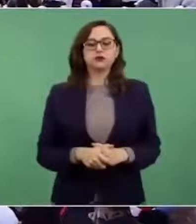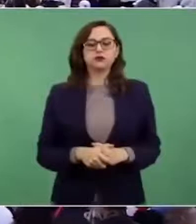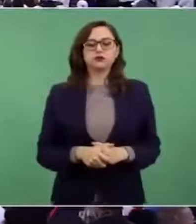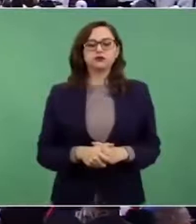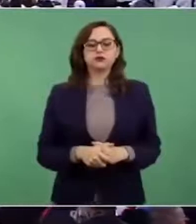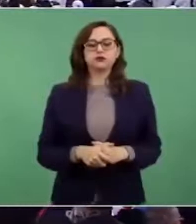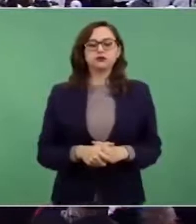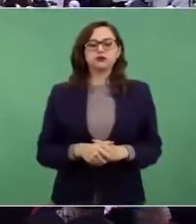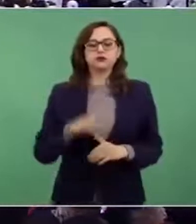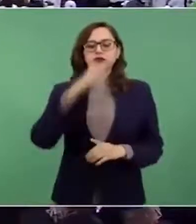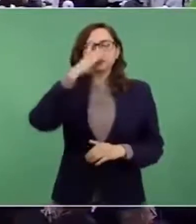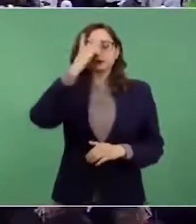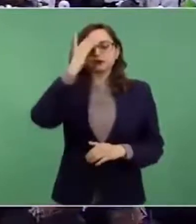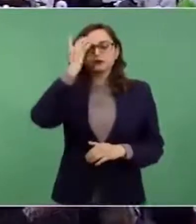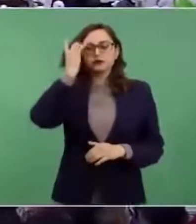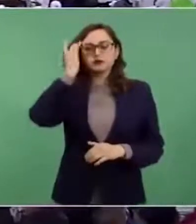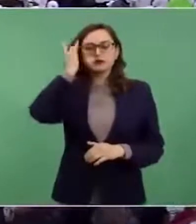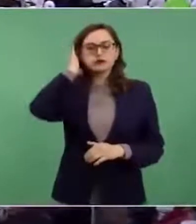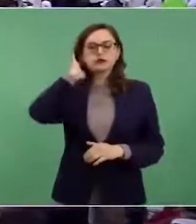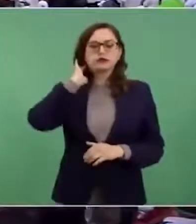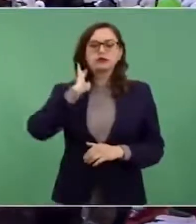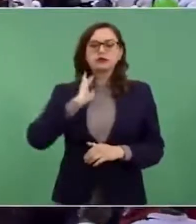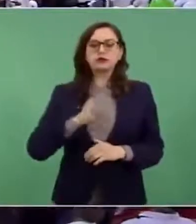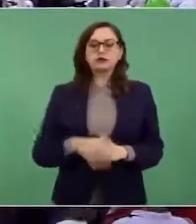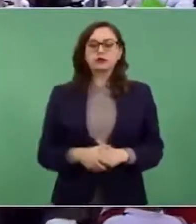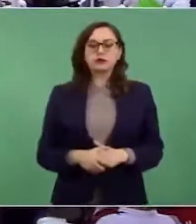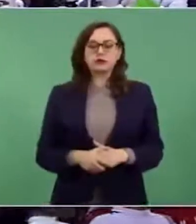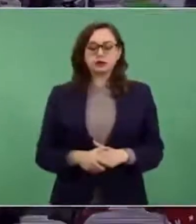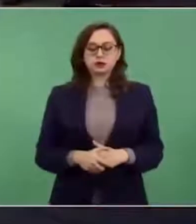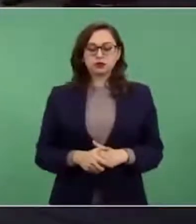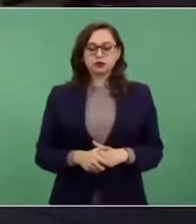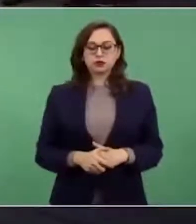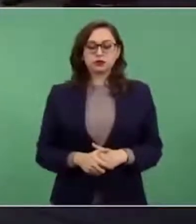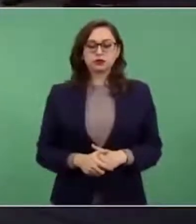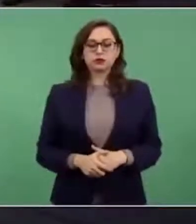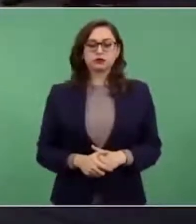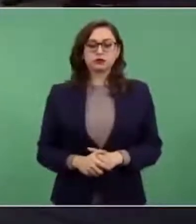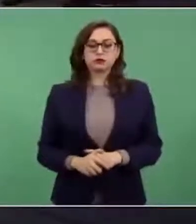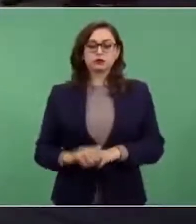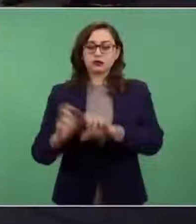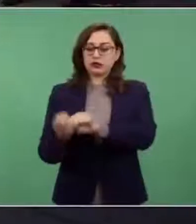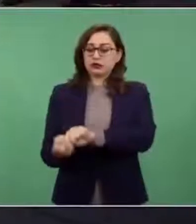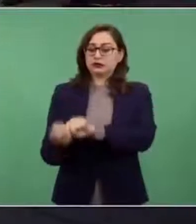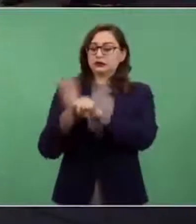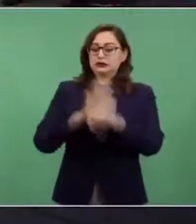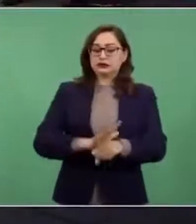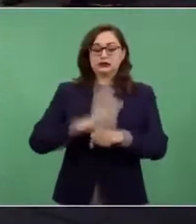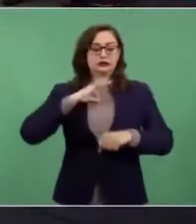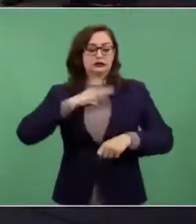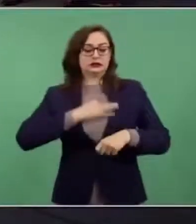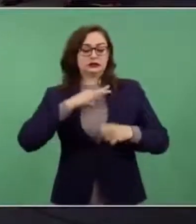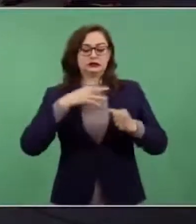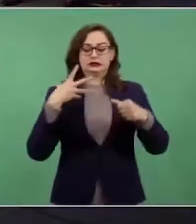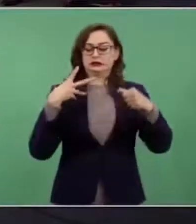La pandemia, con el apoyo de todas, de todos los mexicanos,